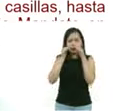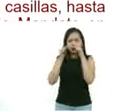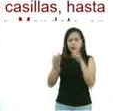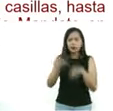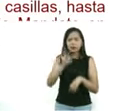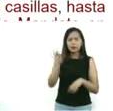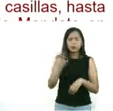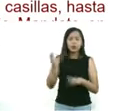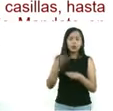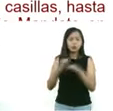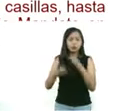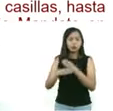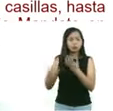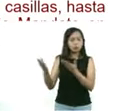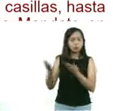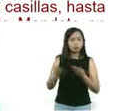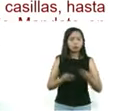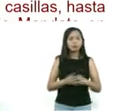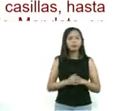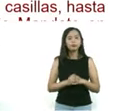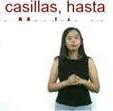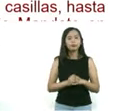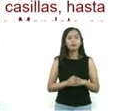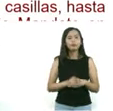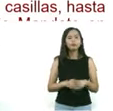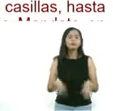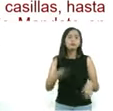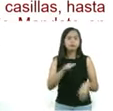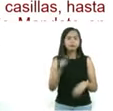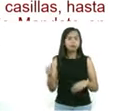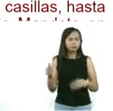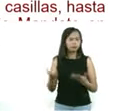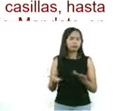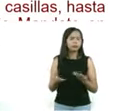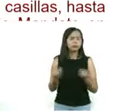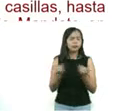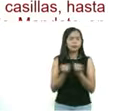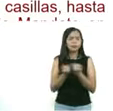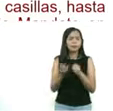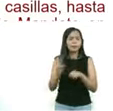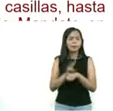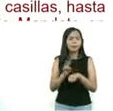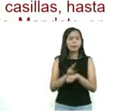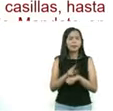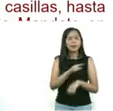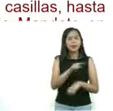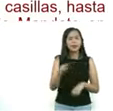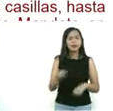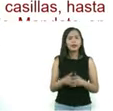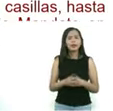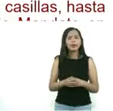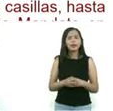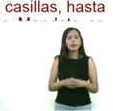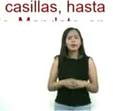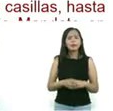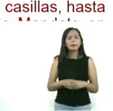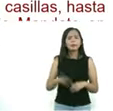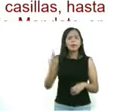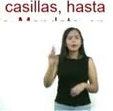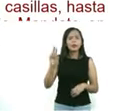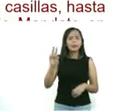mandato. Y también, por otra parte, se va a dar esta vigilancia hasta la recepción del último paquete que